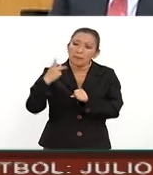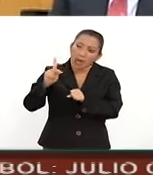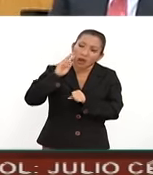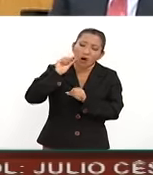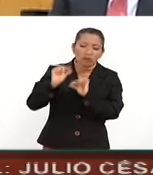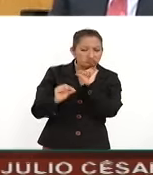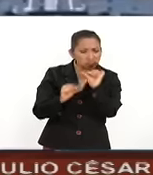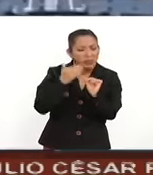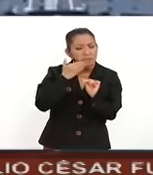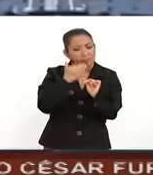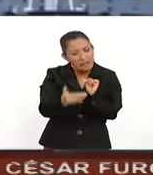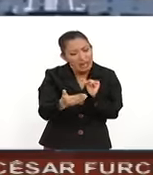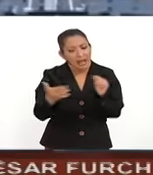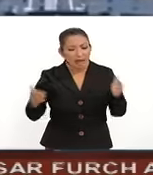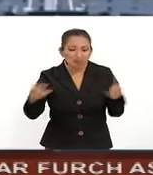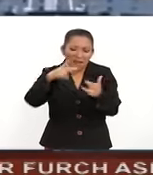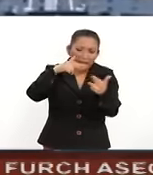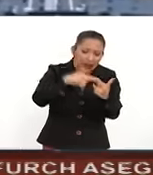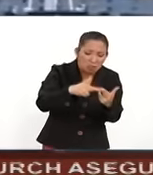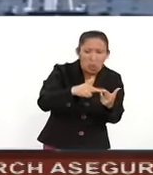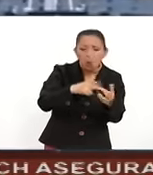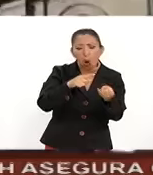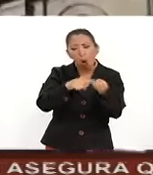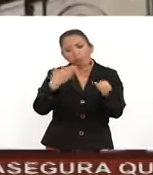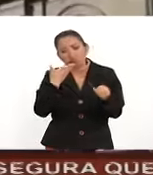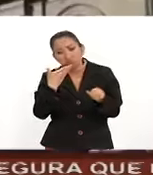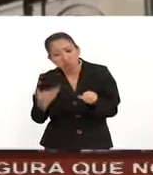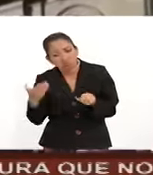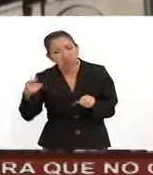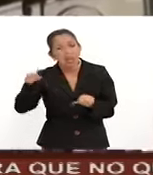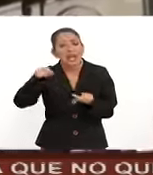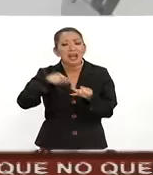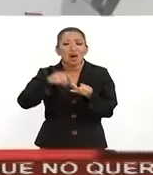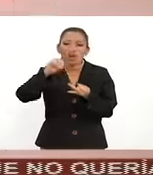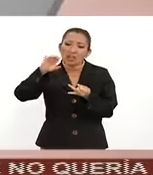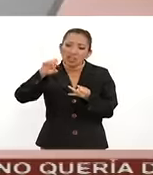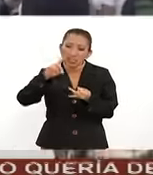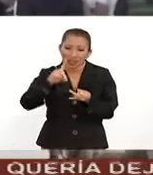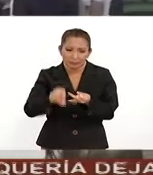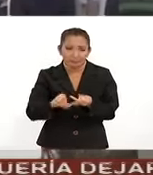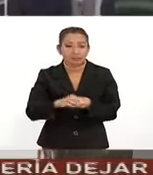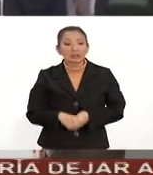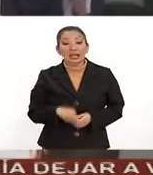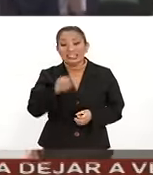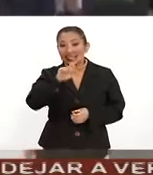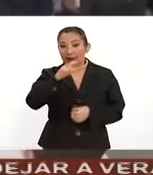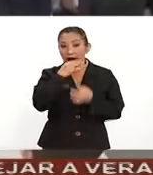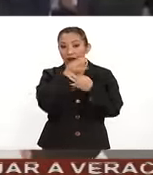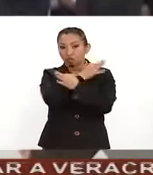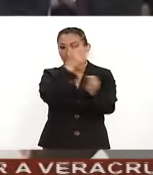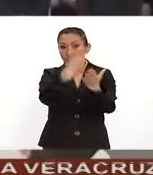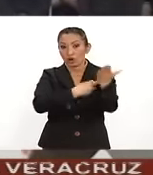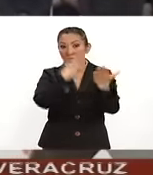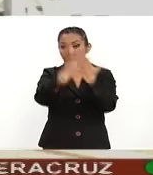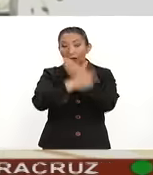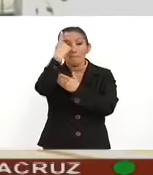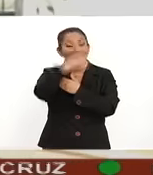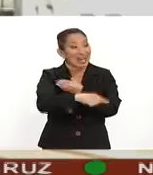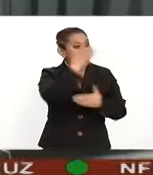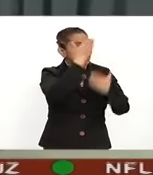crecimiento que compara bien con la región, es un crecimiento que compara bien con la OECD. La CEP anuncia un programa para